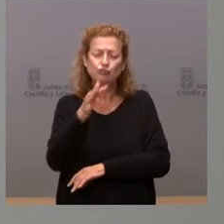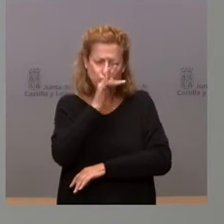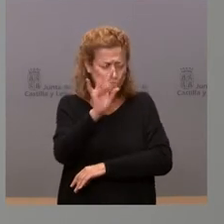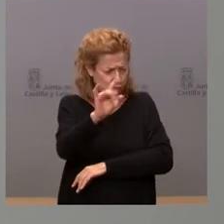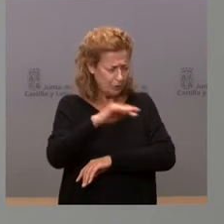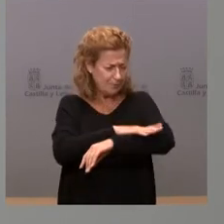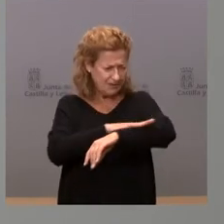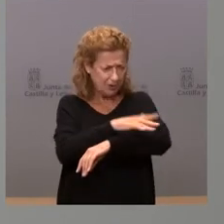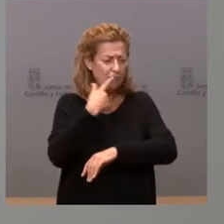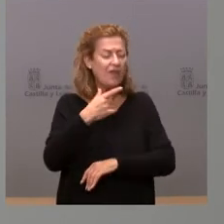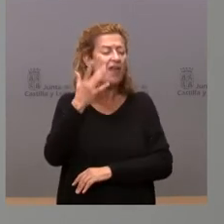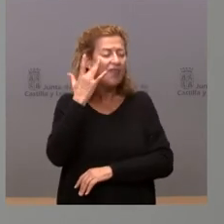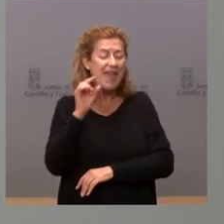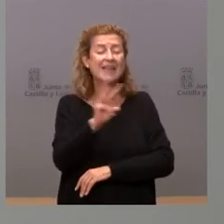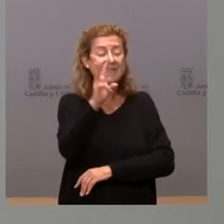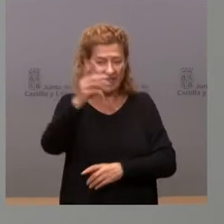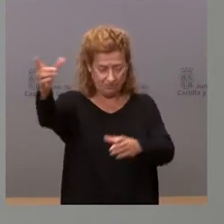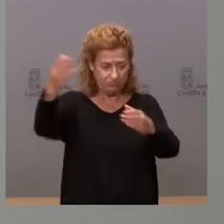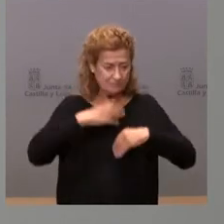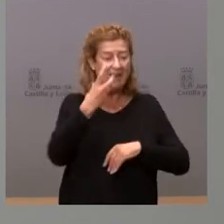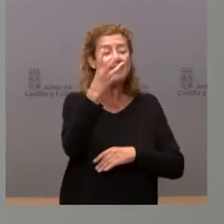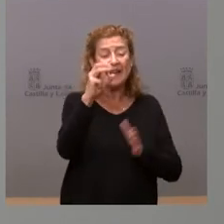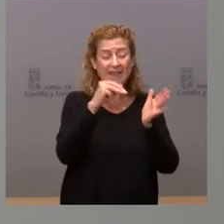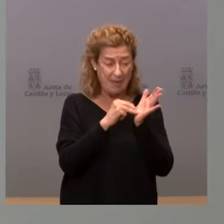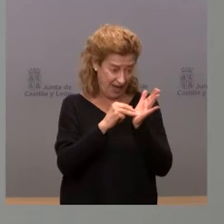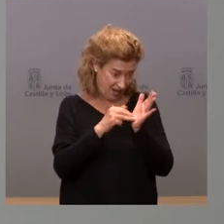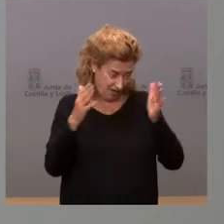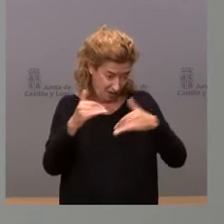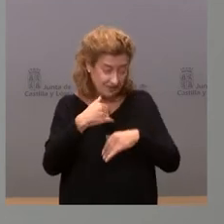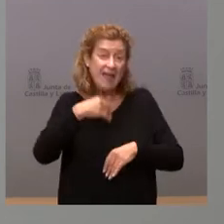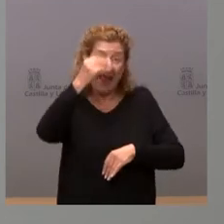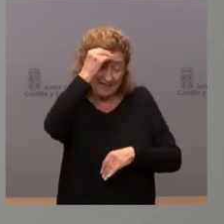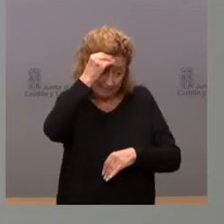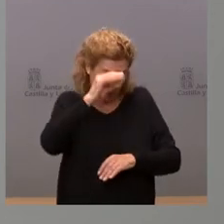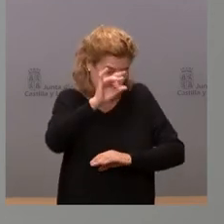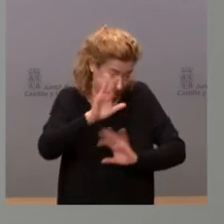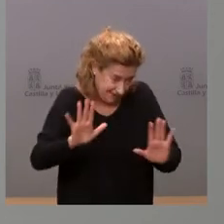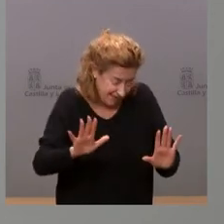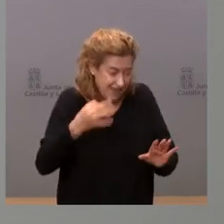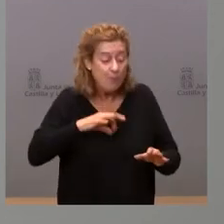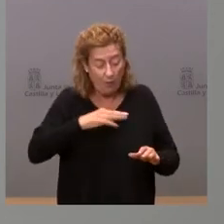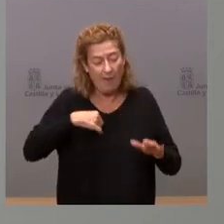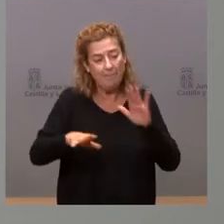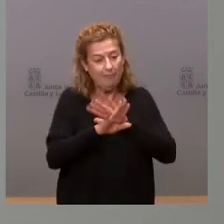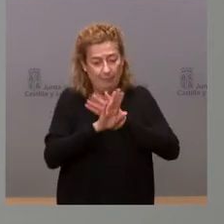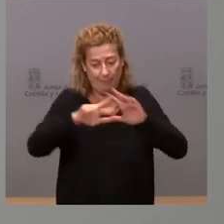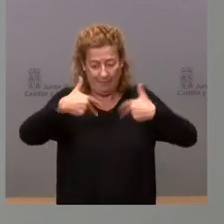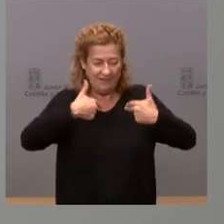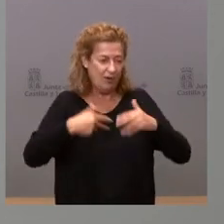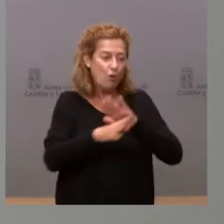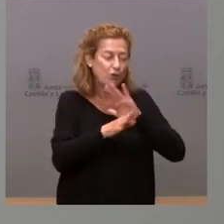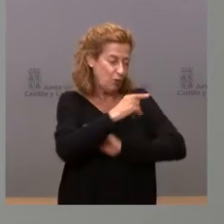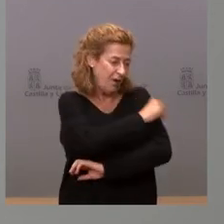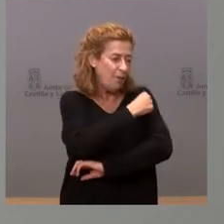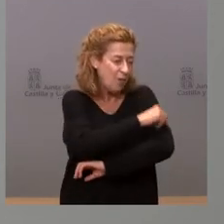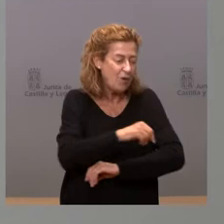ministerio que en el día 3 no llegarían 30 mil unidades que esperemos y confiamos que así sea y nos permita continuar con la vacunación de la población entre